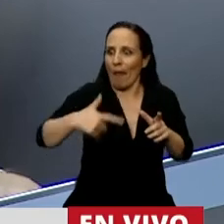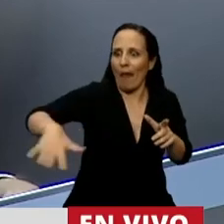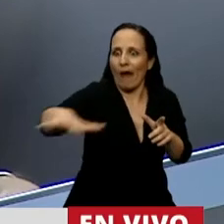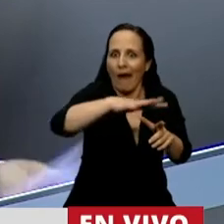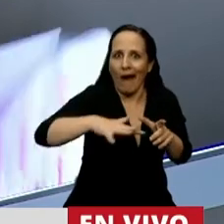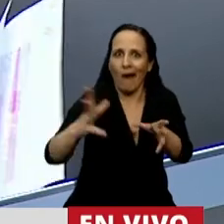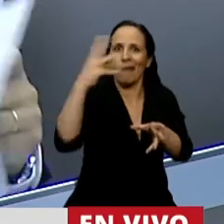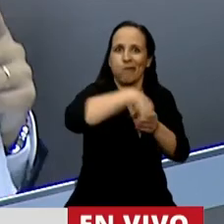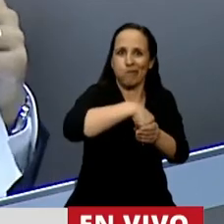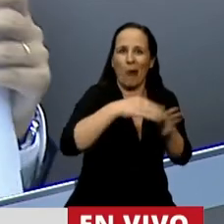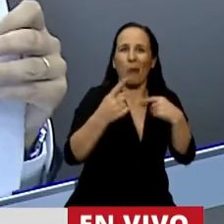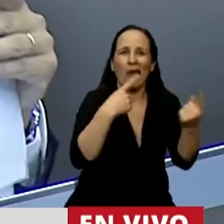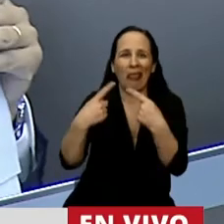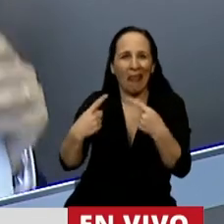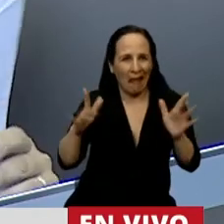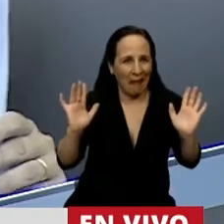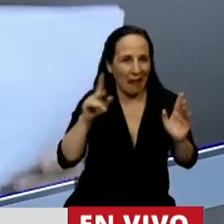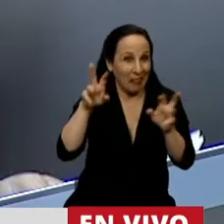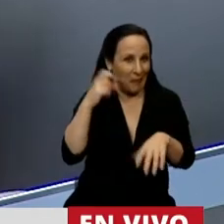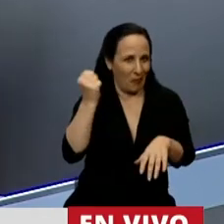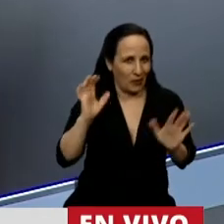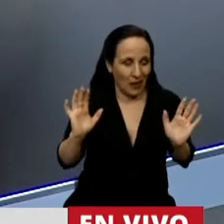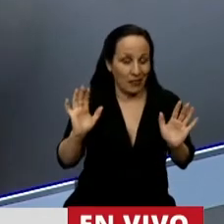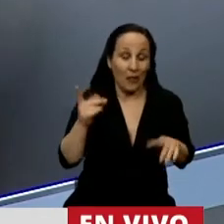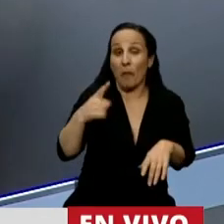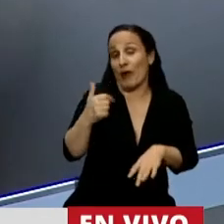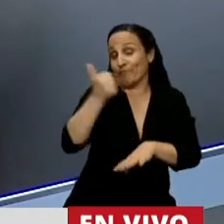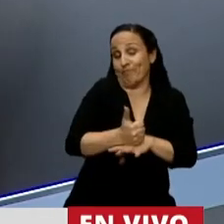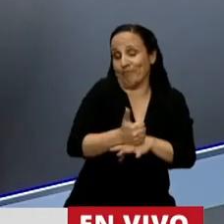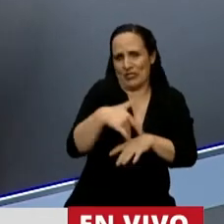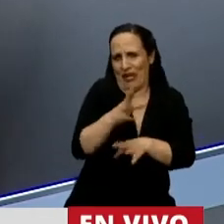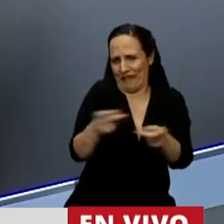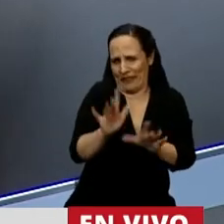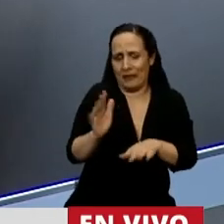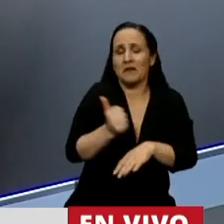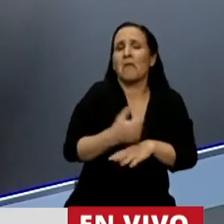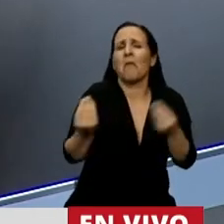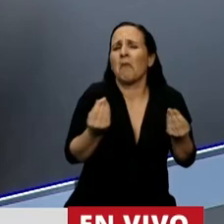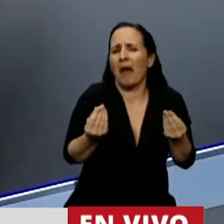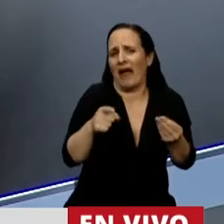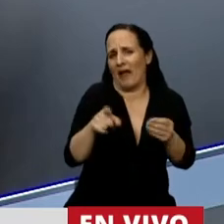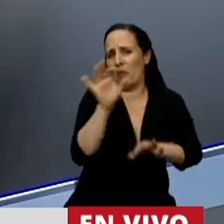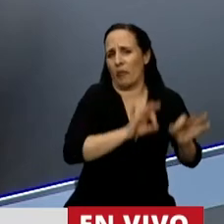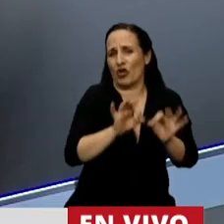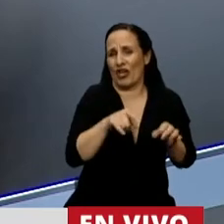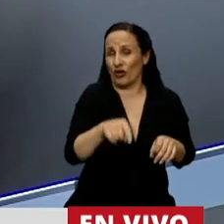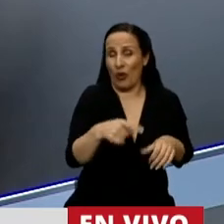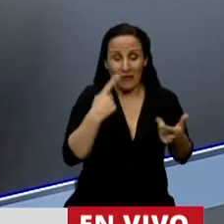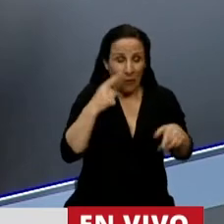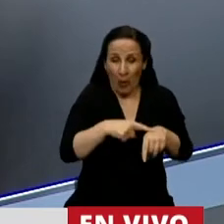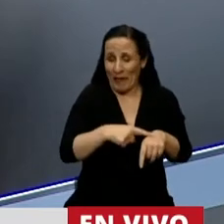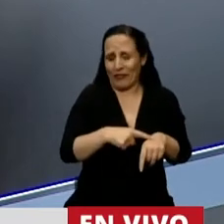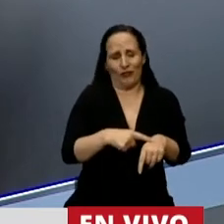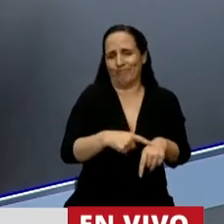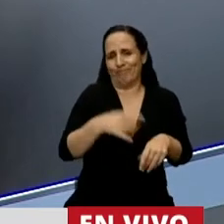en un debate que es sumamente importante. Pero hoy estamos acá, señor presidente, y ya con esto cierro, para votar un proyecto que considero inoportuno en